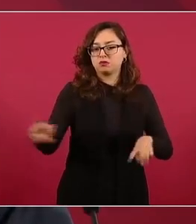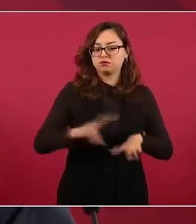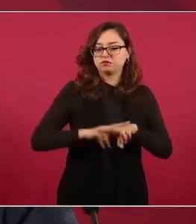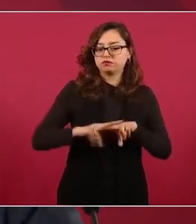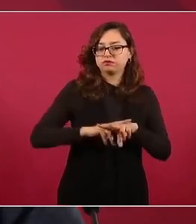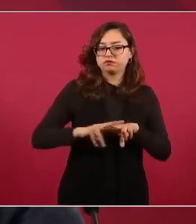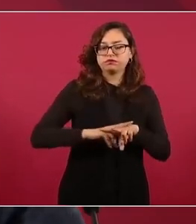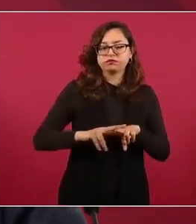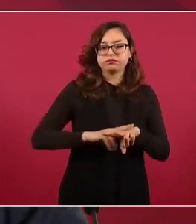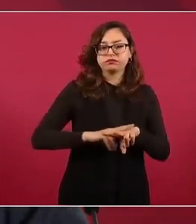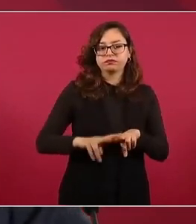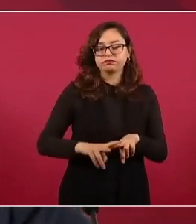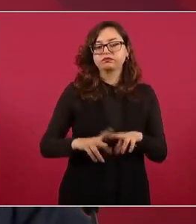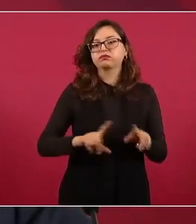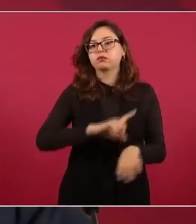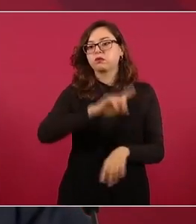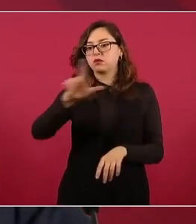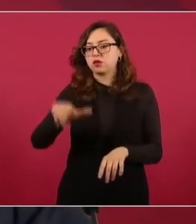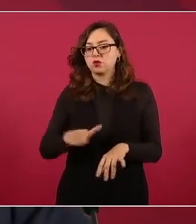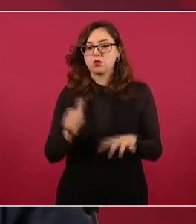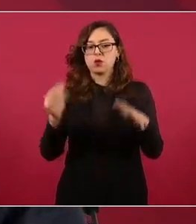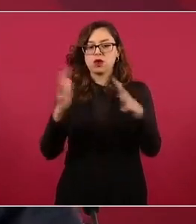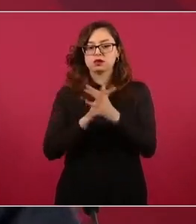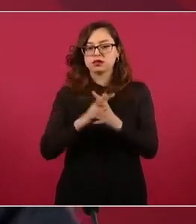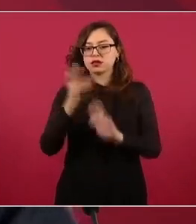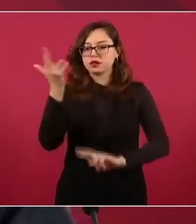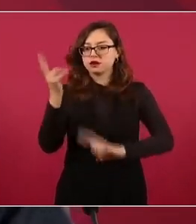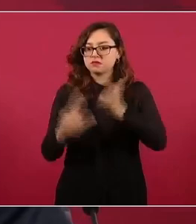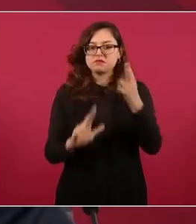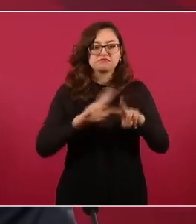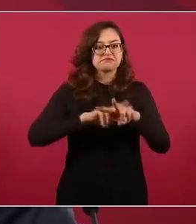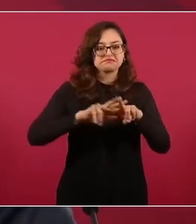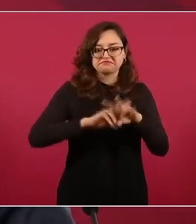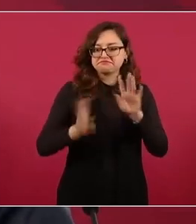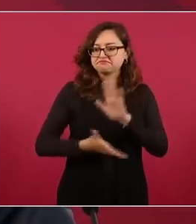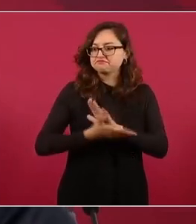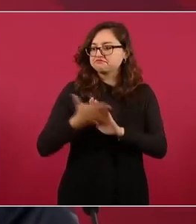Y luego de la revolución lo mismo. Llegan estos